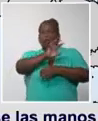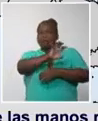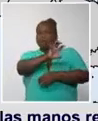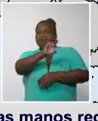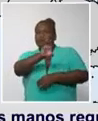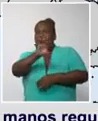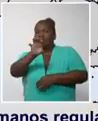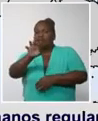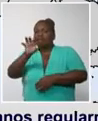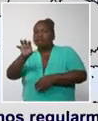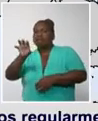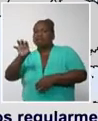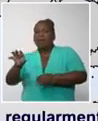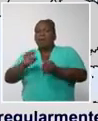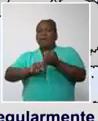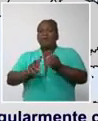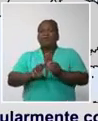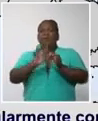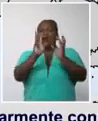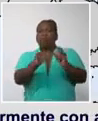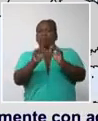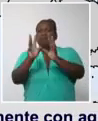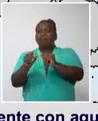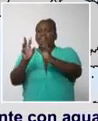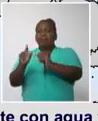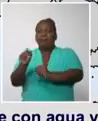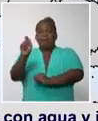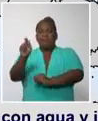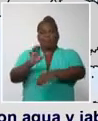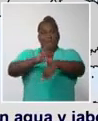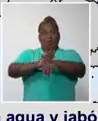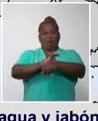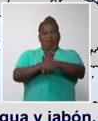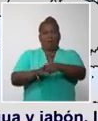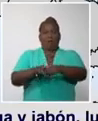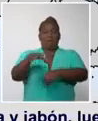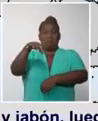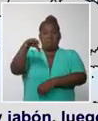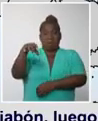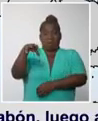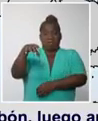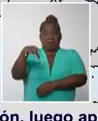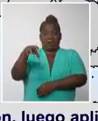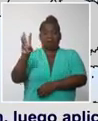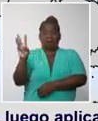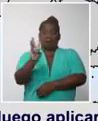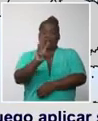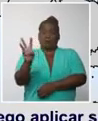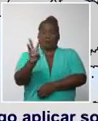un gráfico con los mapas. Pinar del Río con 33,